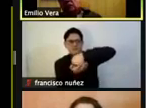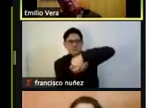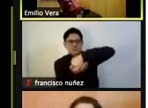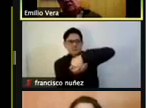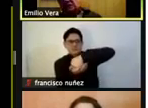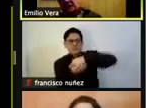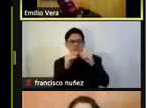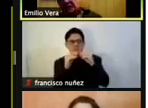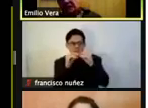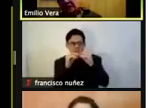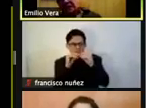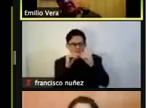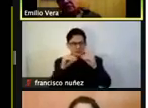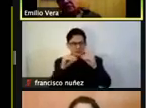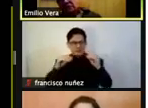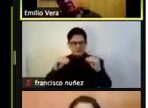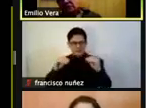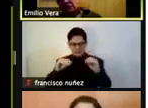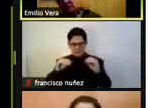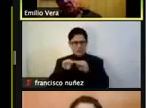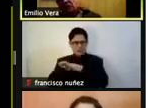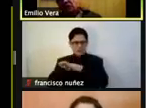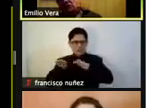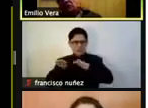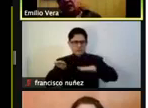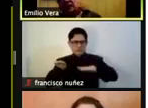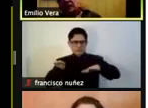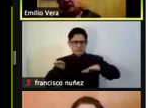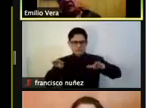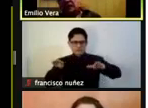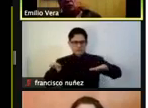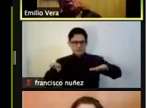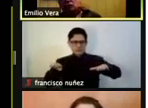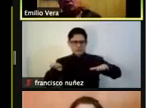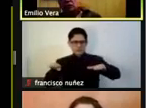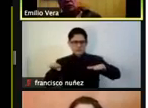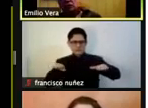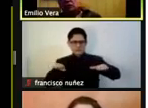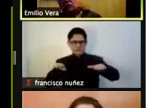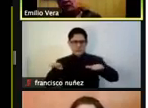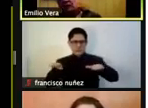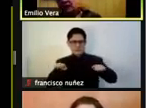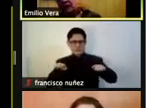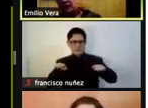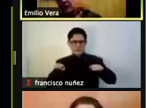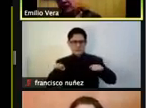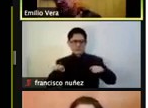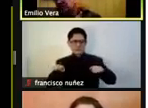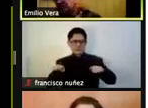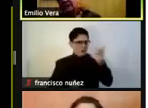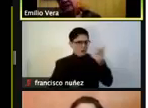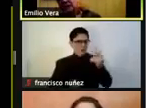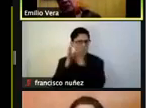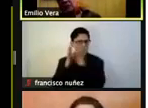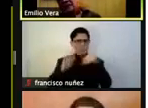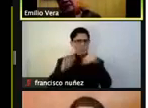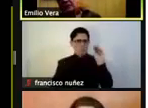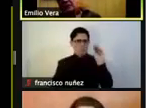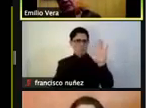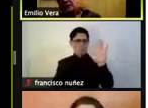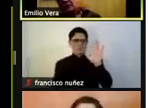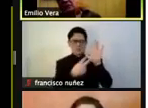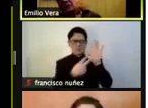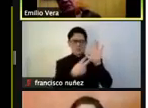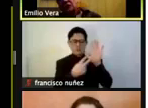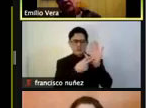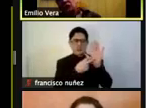este modelo de velocidades a estos modelos que yo les mostraba acá, ya. Pero aquí estamos hablando de corteza oceánica